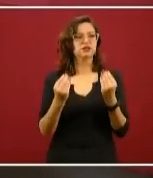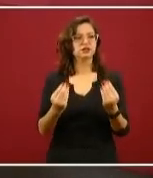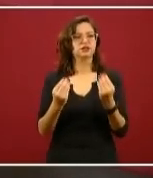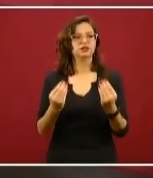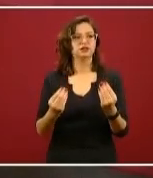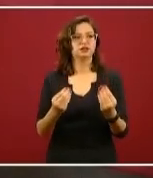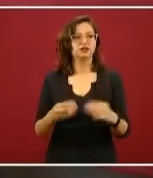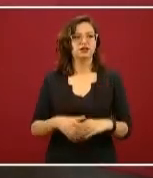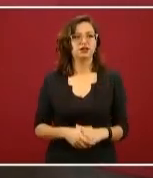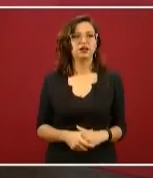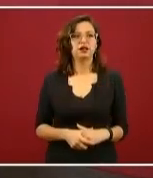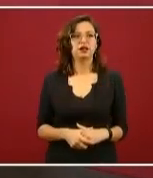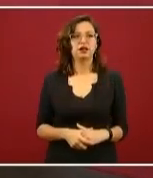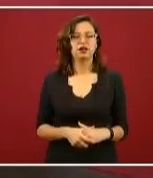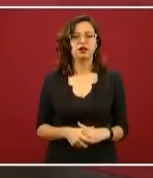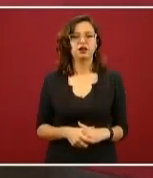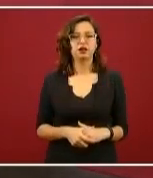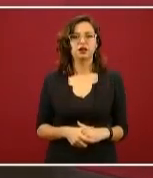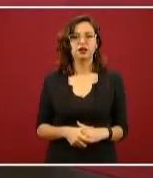El pueblo de México